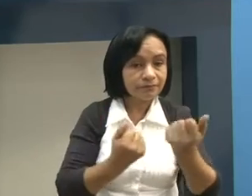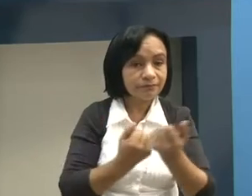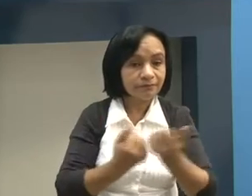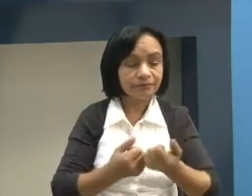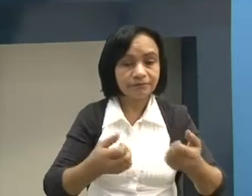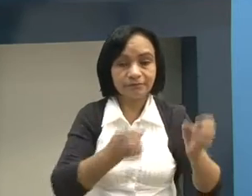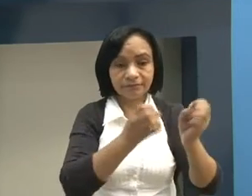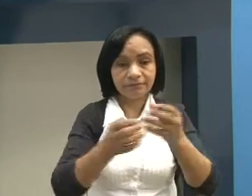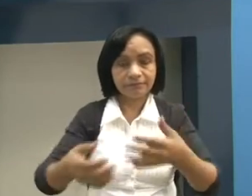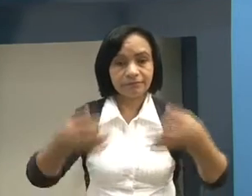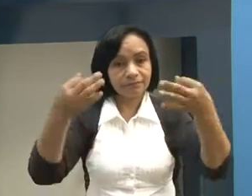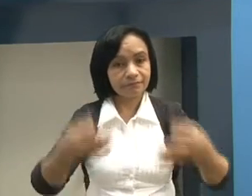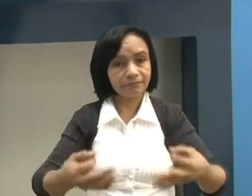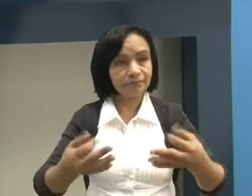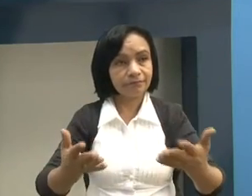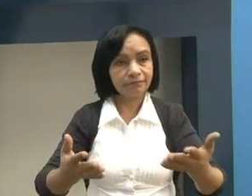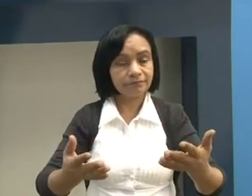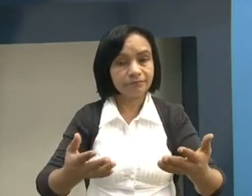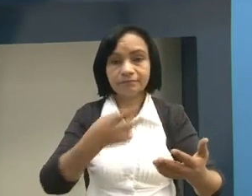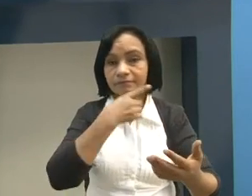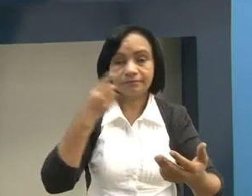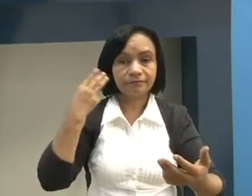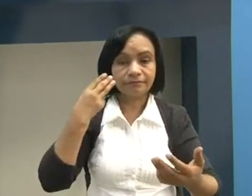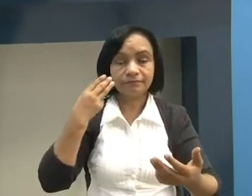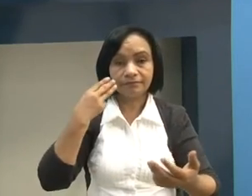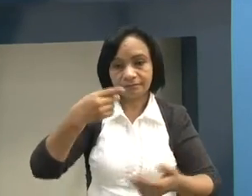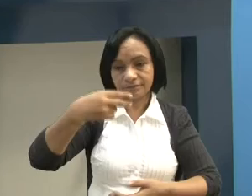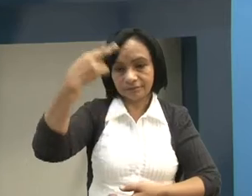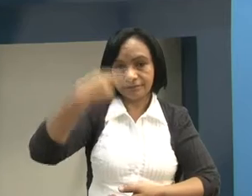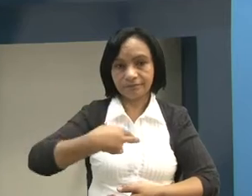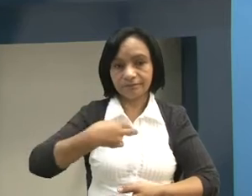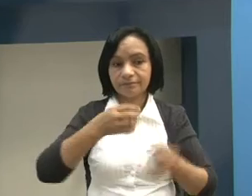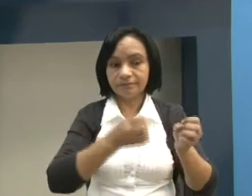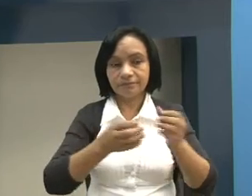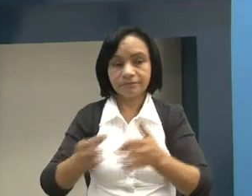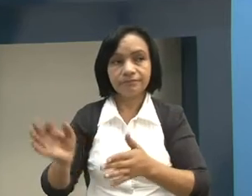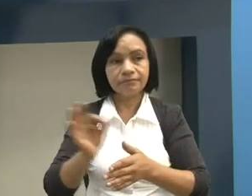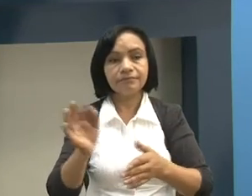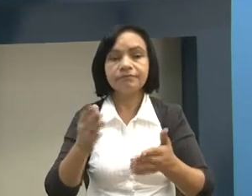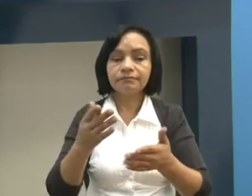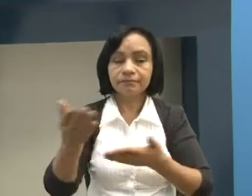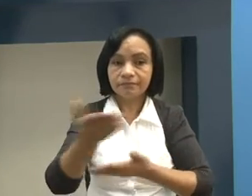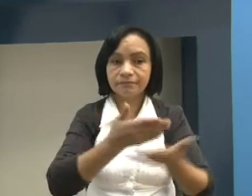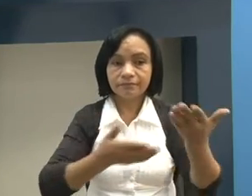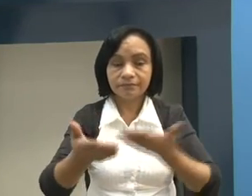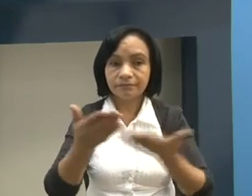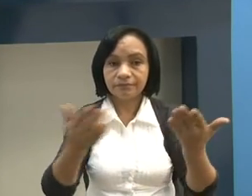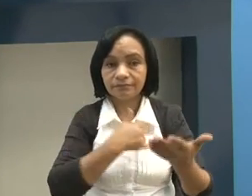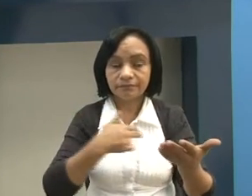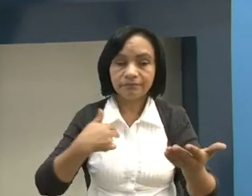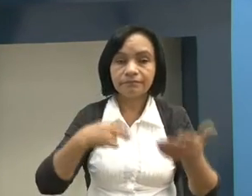disciplina? Porque obviamente la autoridad del padre y la madre, ¿verdad? Entonces, en estos procesos vamos interactuando, vamos